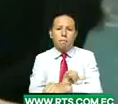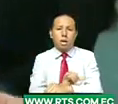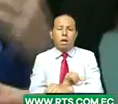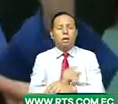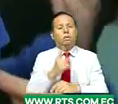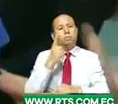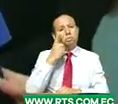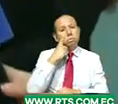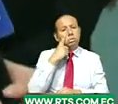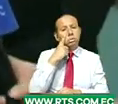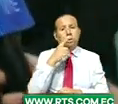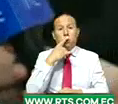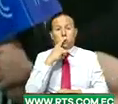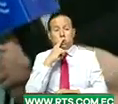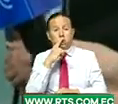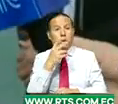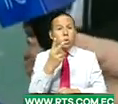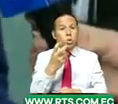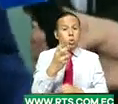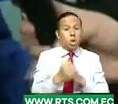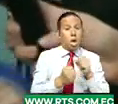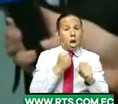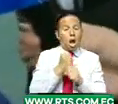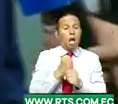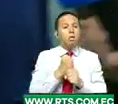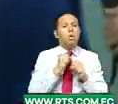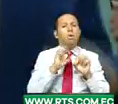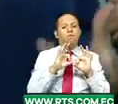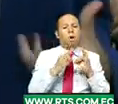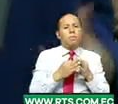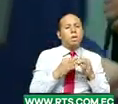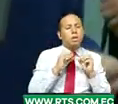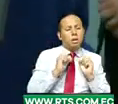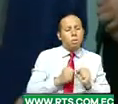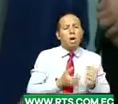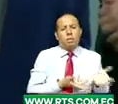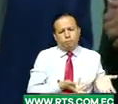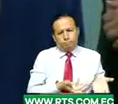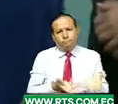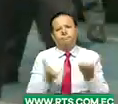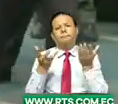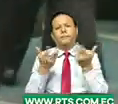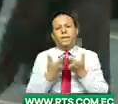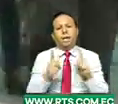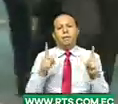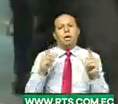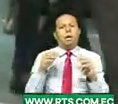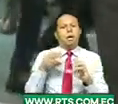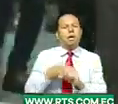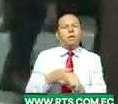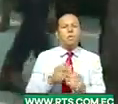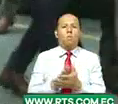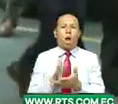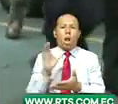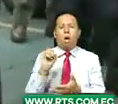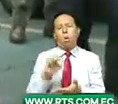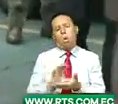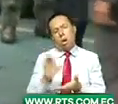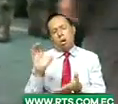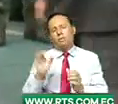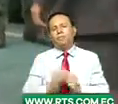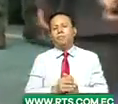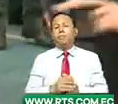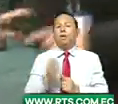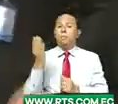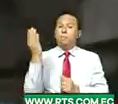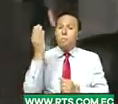también incrementa la confianza de las familias para que sus estudiantes, sus hijos, vuelvan a las aulas. Los docentes también asumieron el reto de lo que